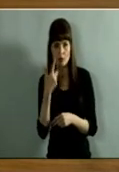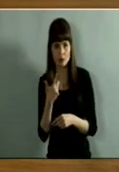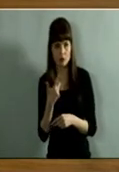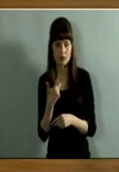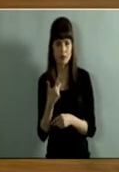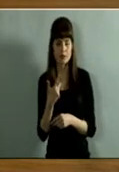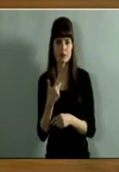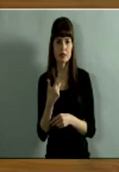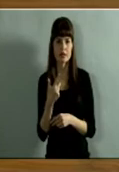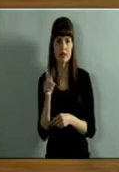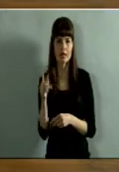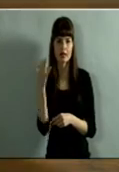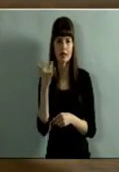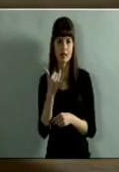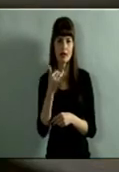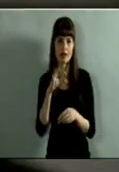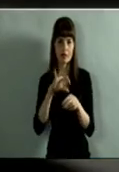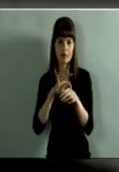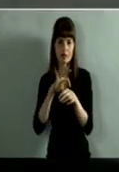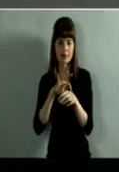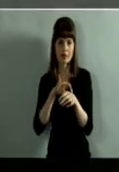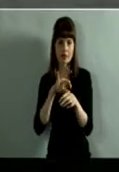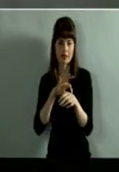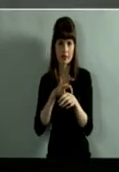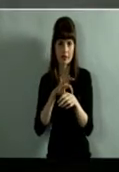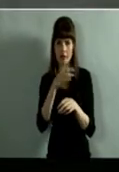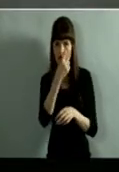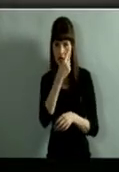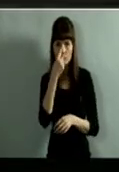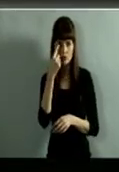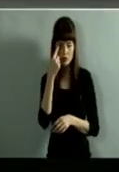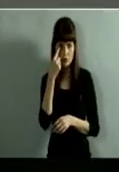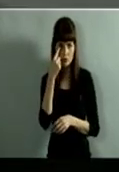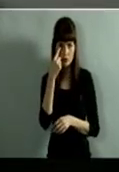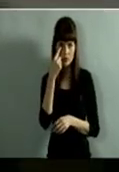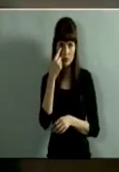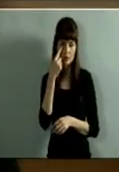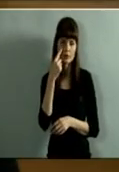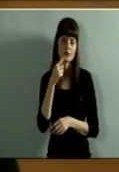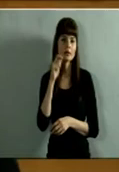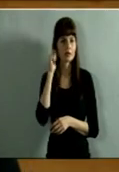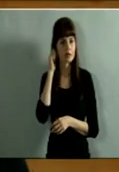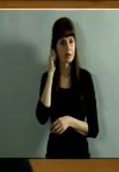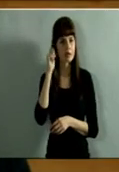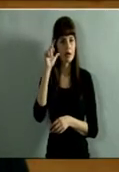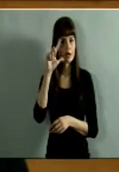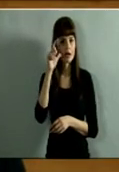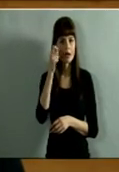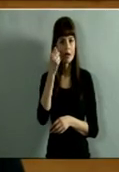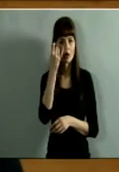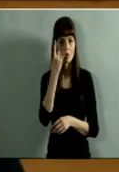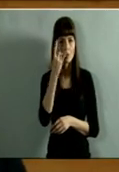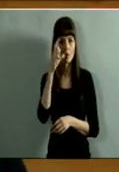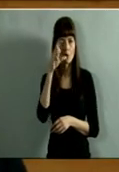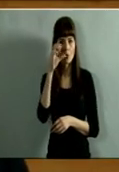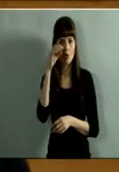Y es la glaucoma que es sin dolor, es muy, muy... Y esto hay que operarlo ya.